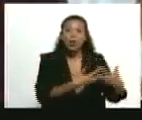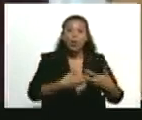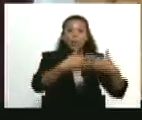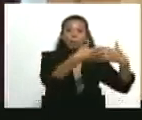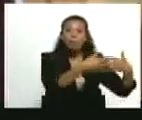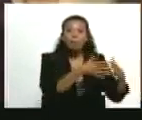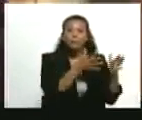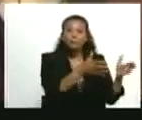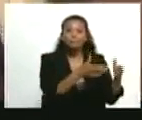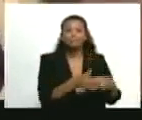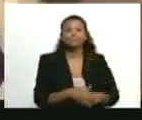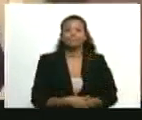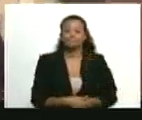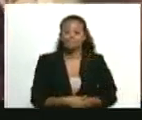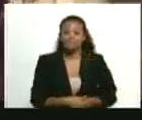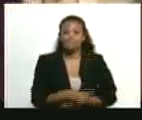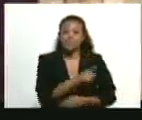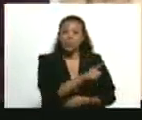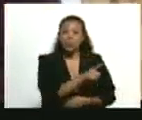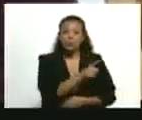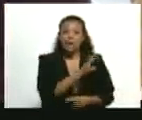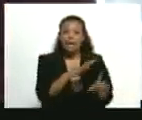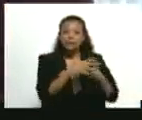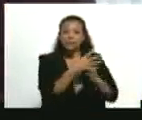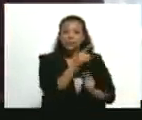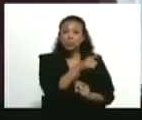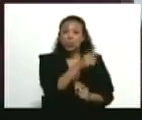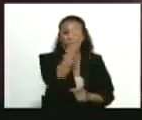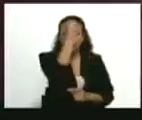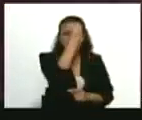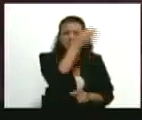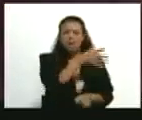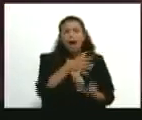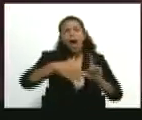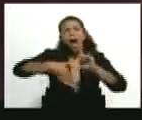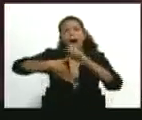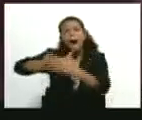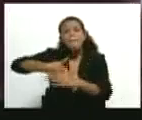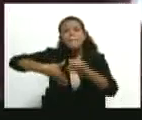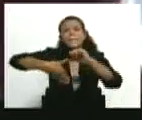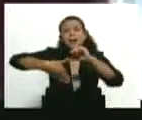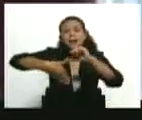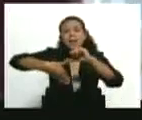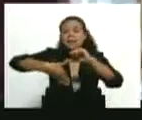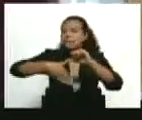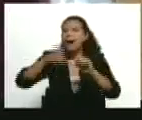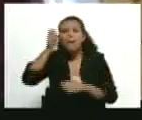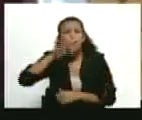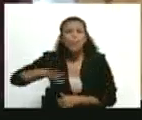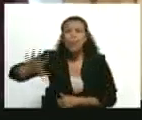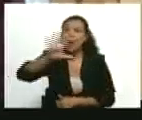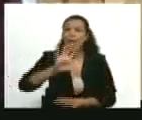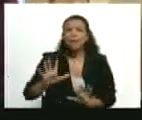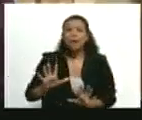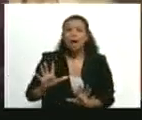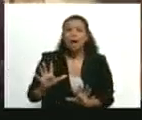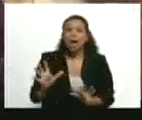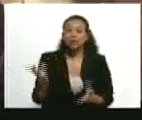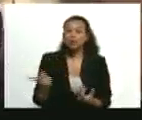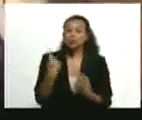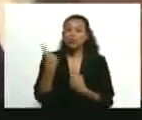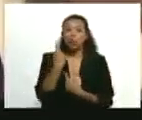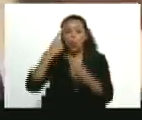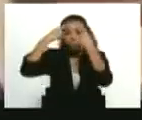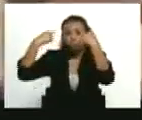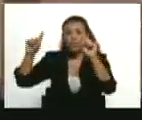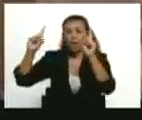Estados Unidos, ¿no? Y por lo tanto, ¿qué tenemos que aprender? Que de aquí en adelante ningún pueblo de América Latina se salva solo cuando